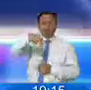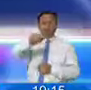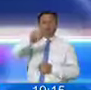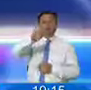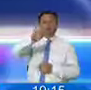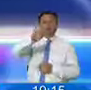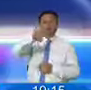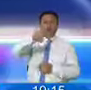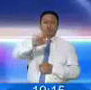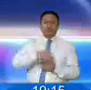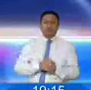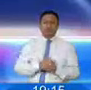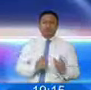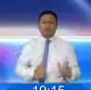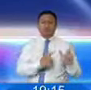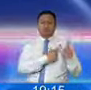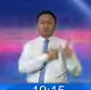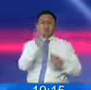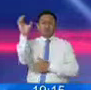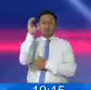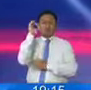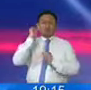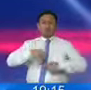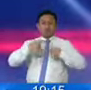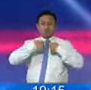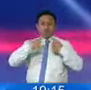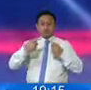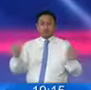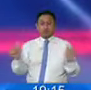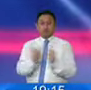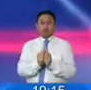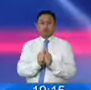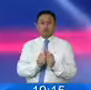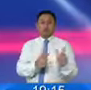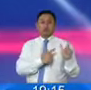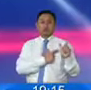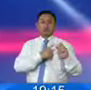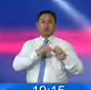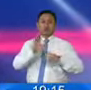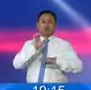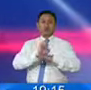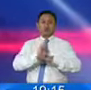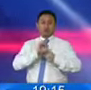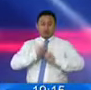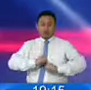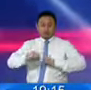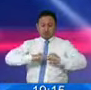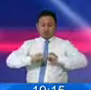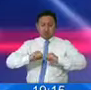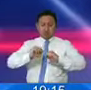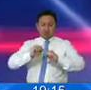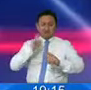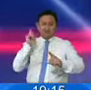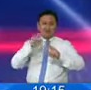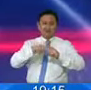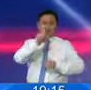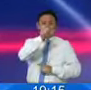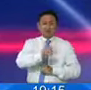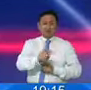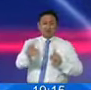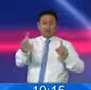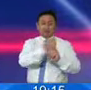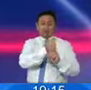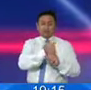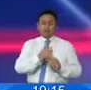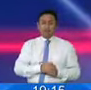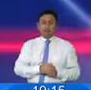El ejército colombiano, mediante un comunicado, dijo que junto al ejército ecuatoriano trabajaron hasta dar con el paradero de Guacho, además de neutralizar las rutas